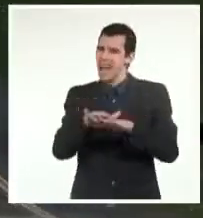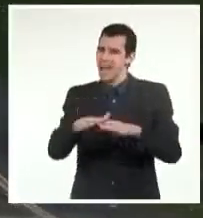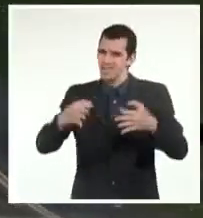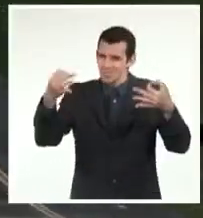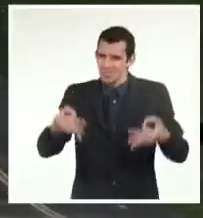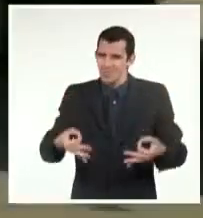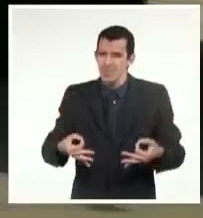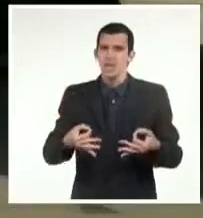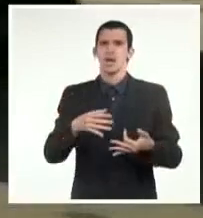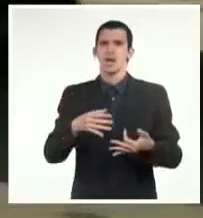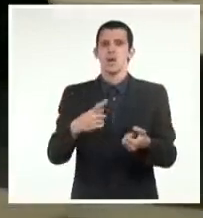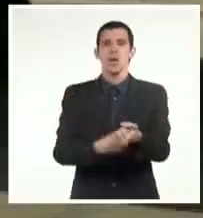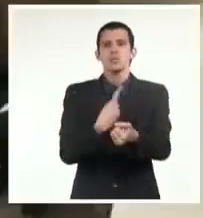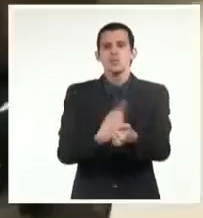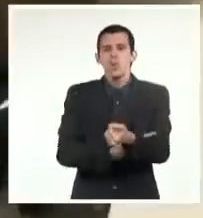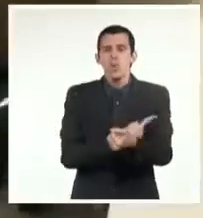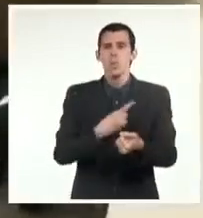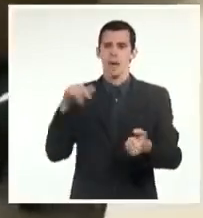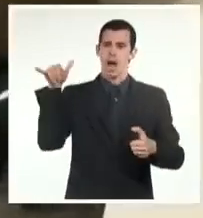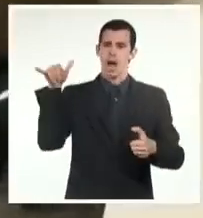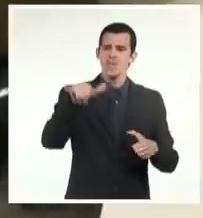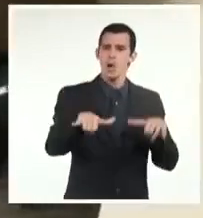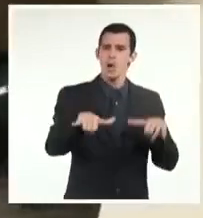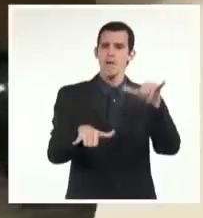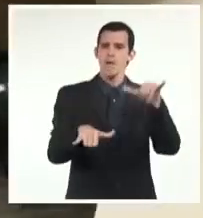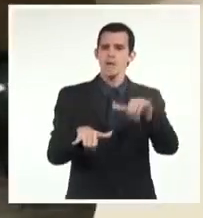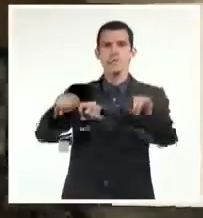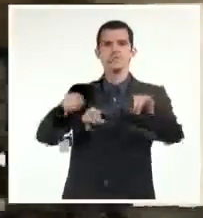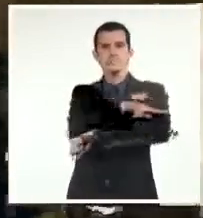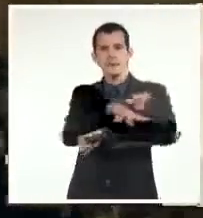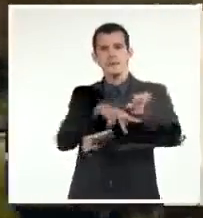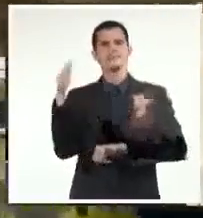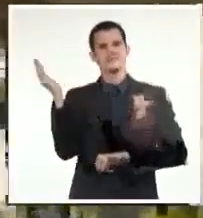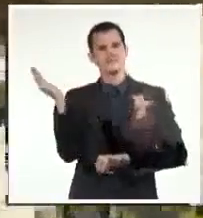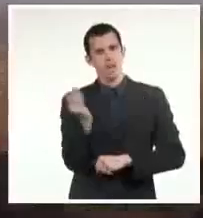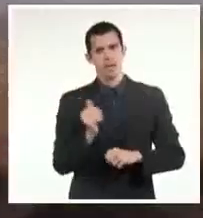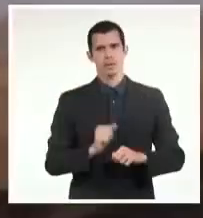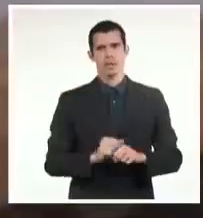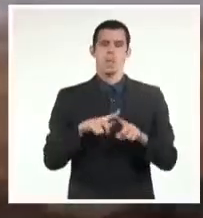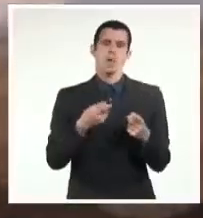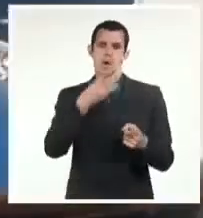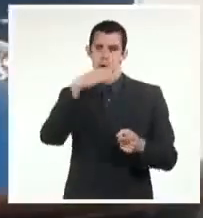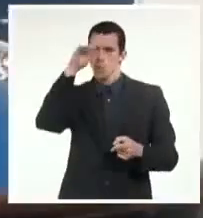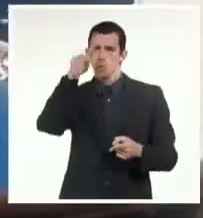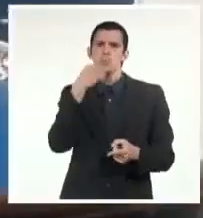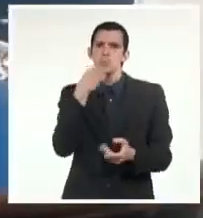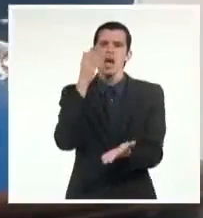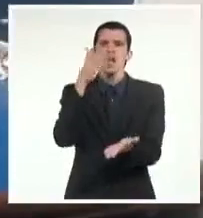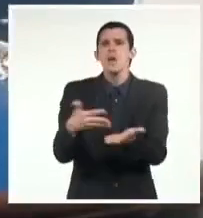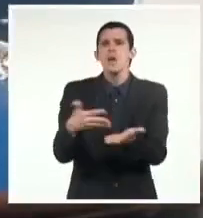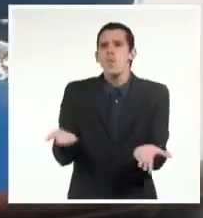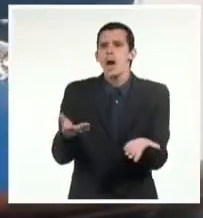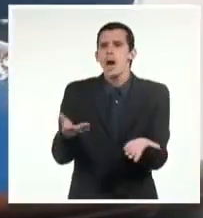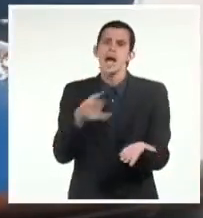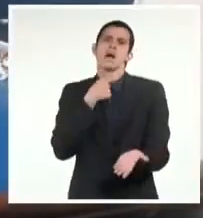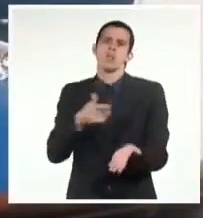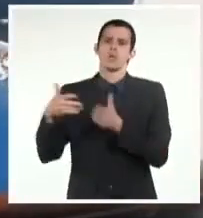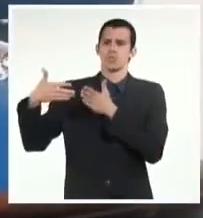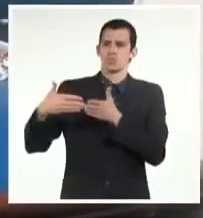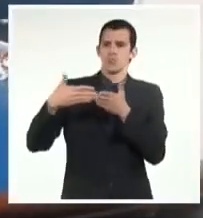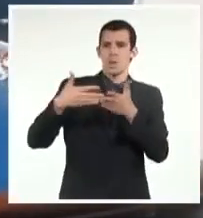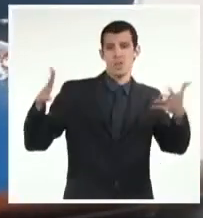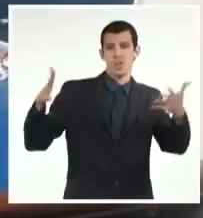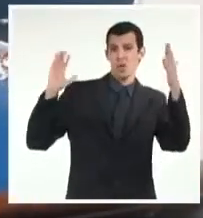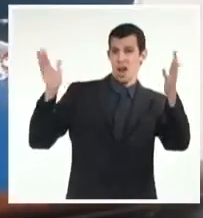las líneas aéreas comerciales. En Cuba se llega por avión o por cruceros.